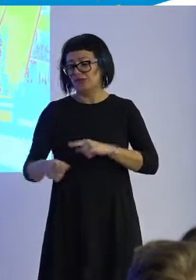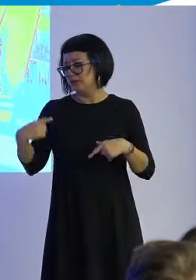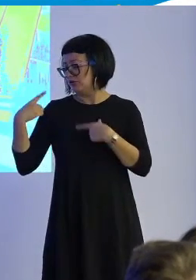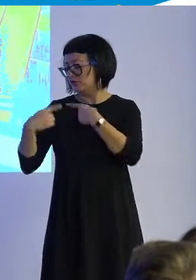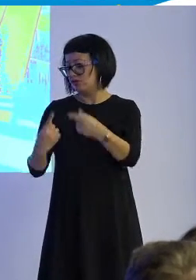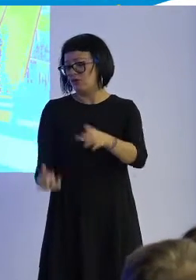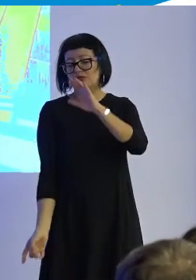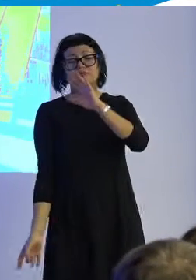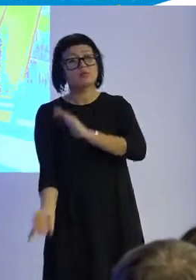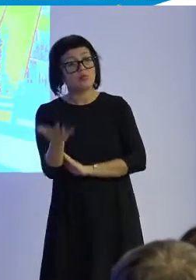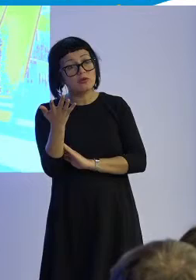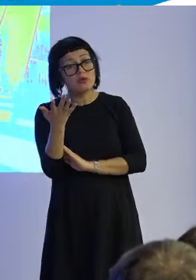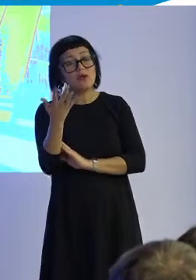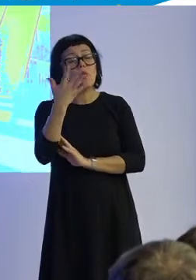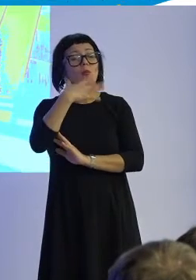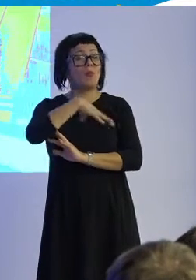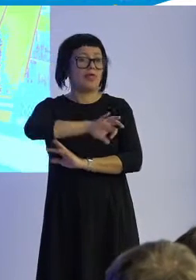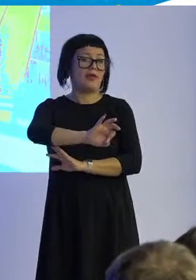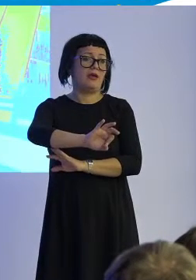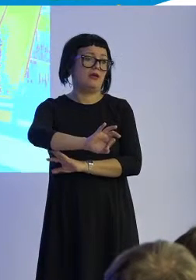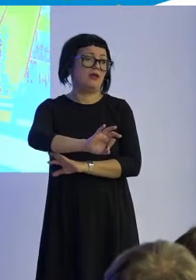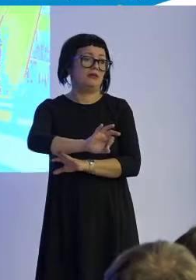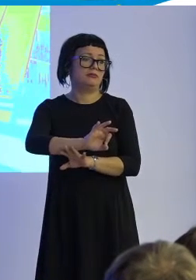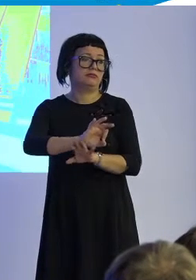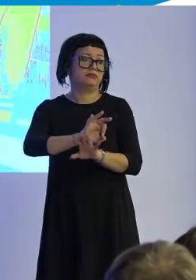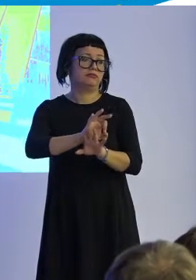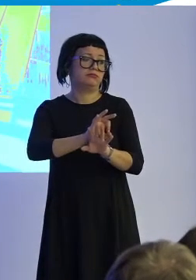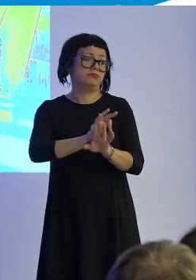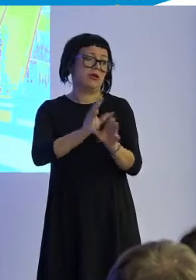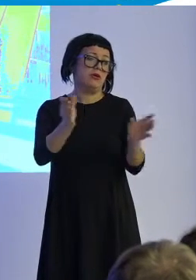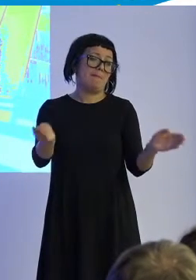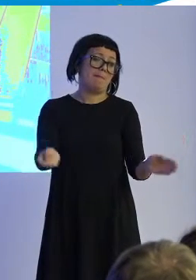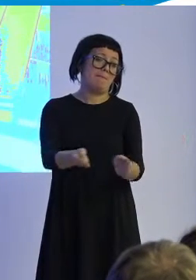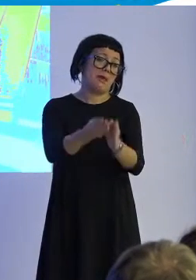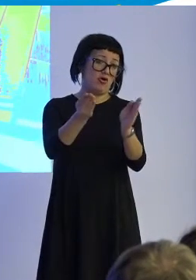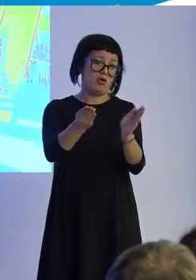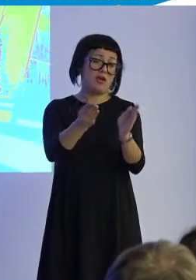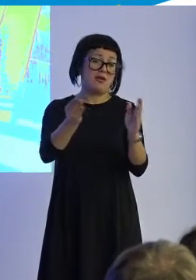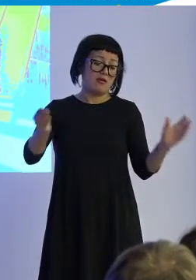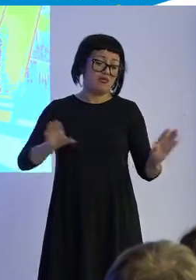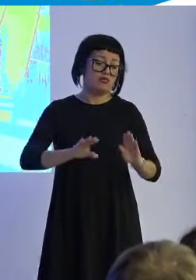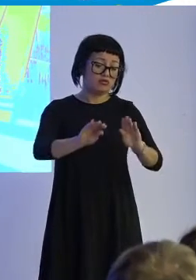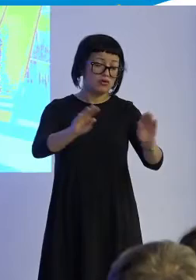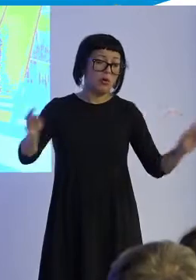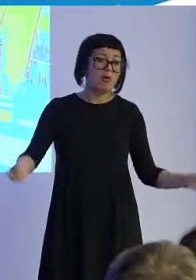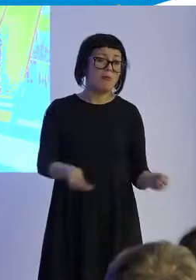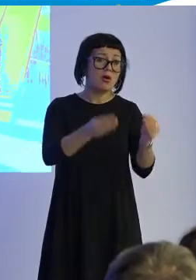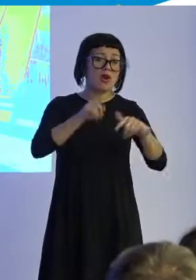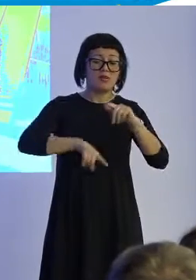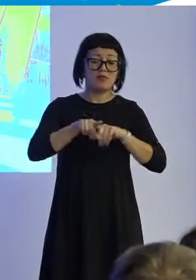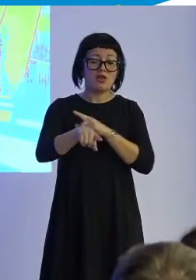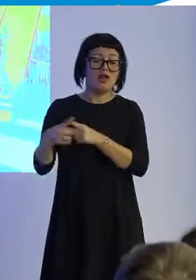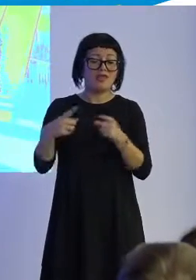día, se puede no mejorar, o sea, se puede mejorar el uso de lo que necesita